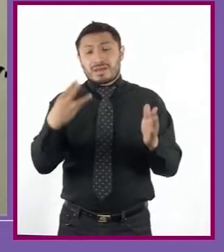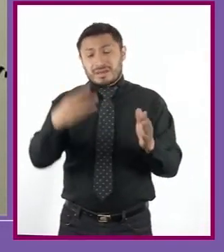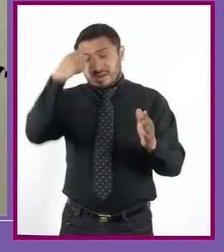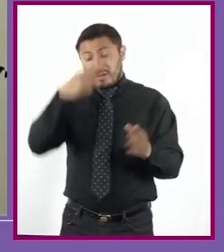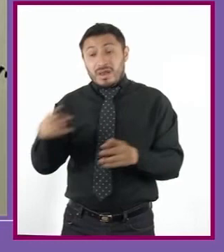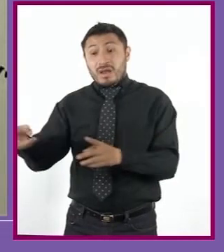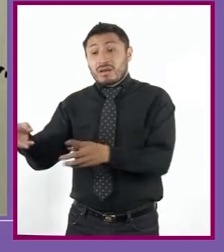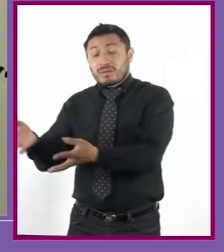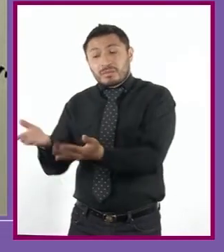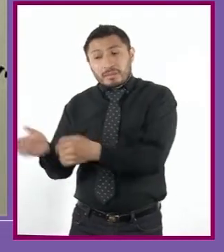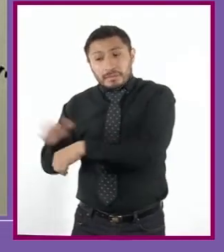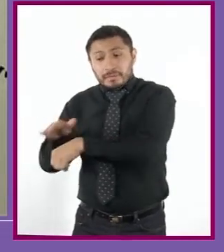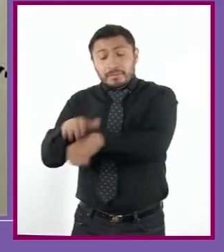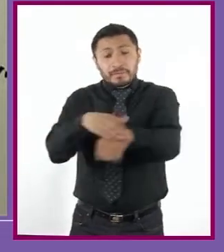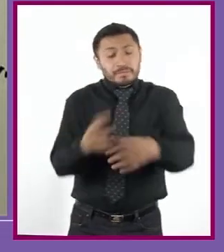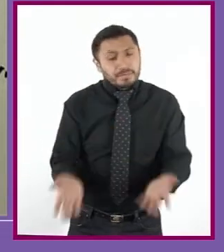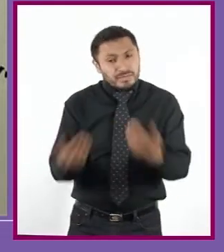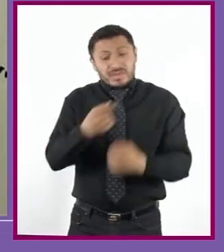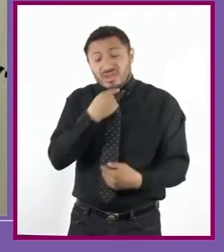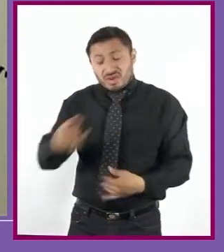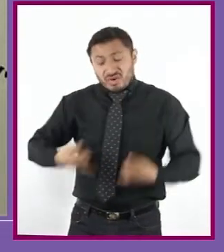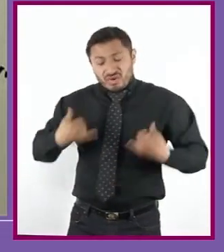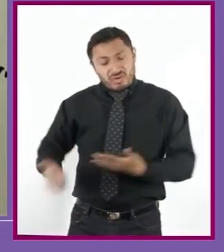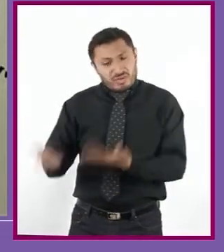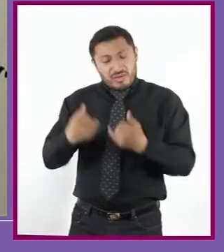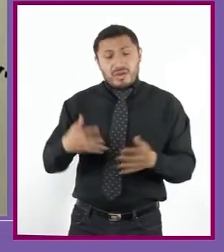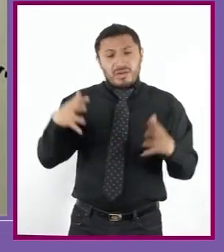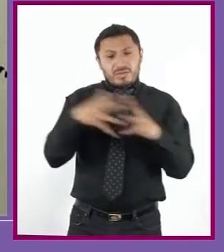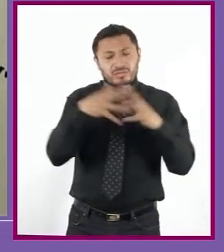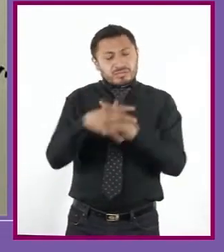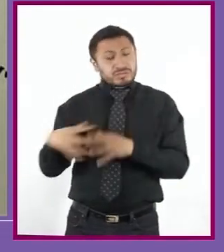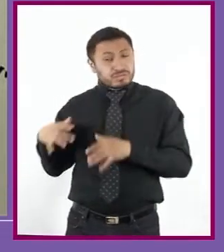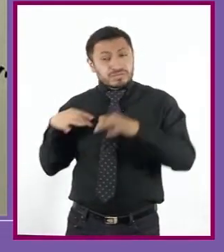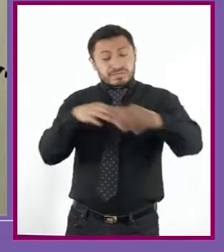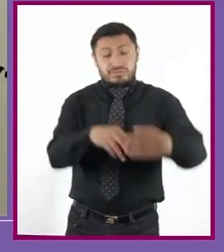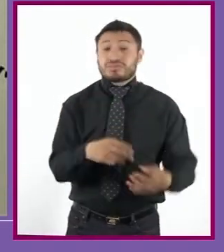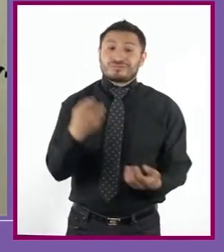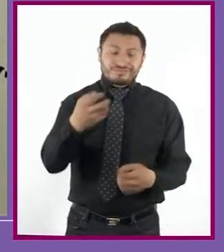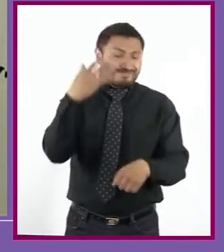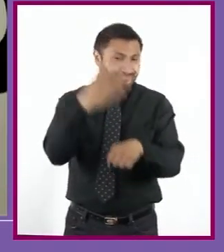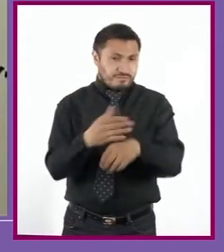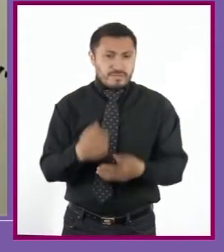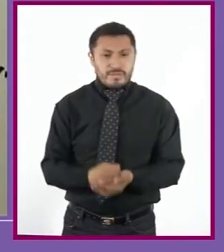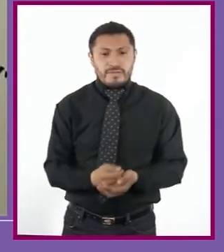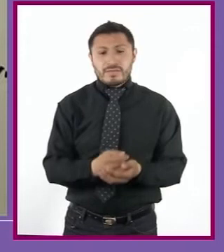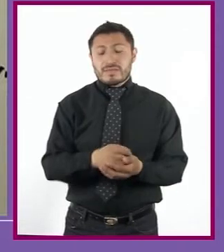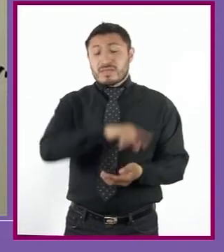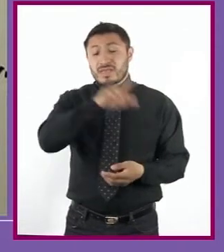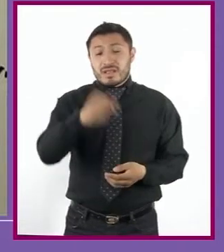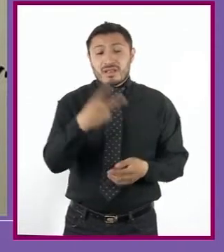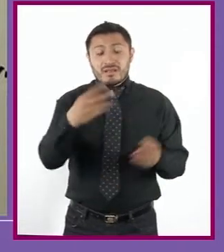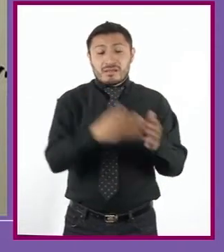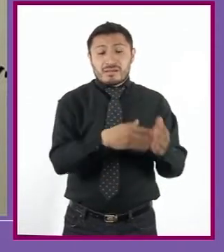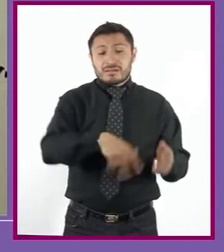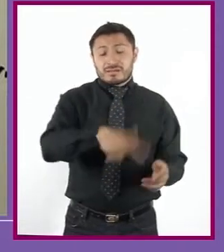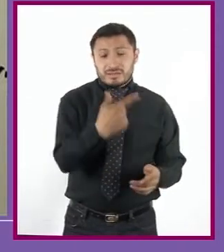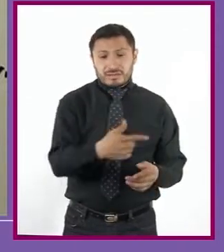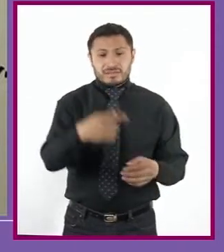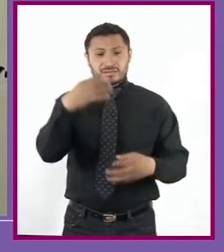guerra. El 14 de marzo de 2012, la Corte Penal Internacional emitió su primer